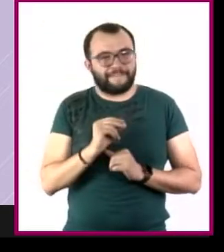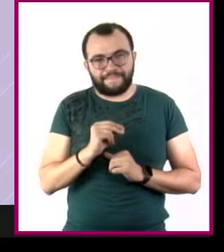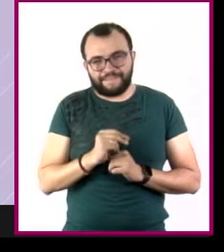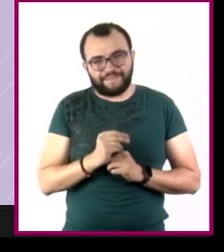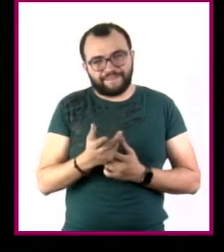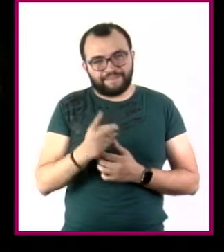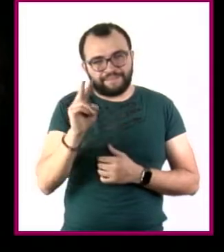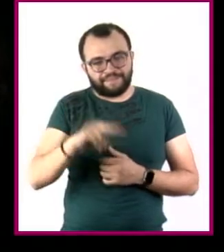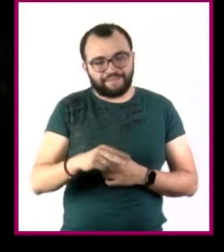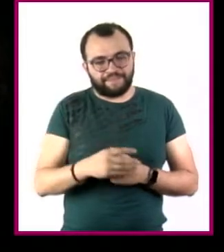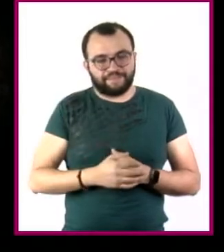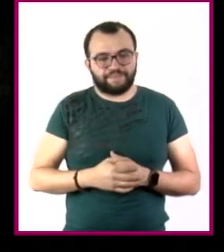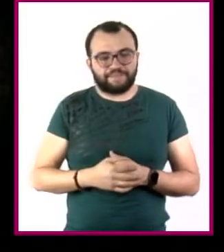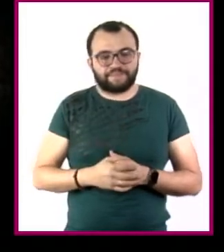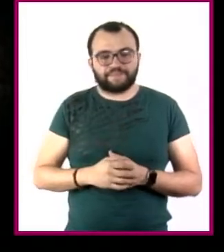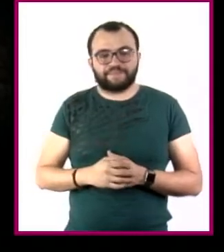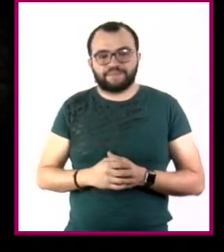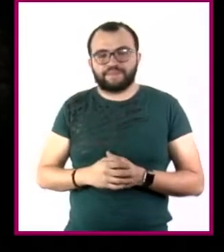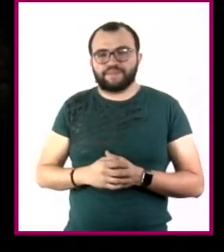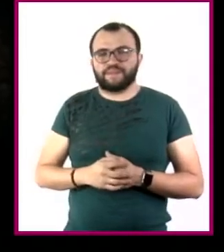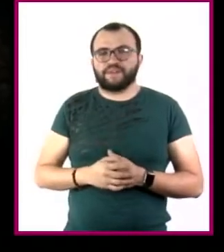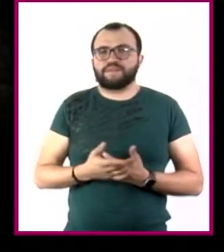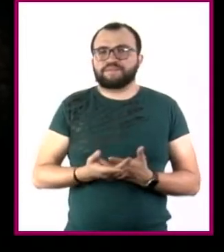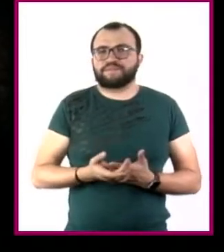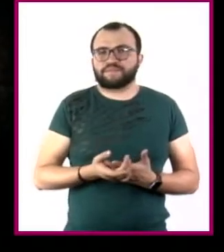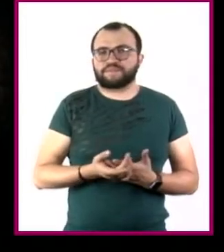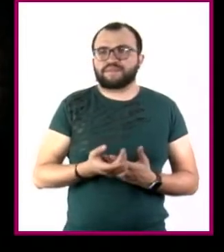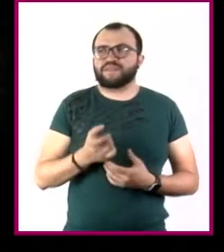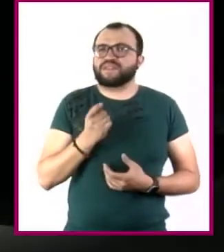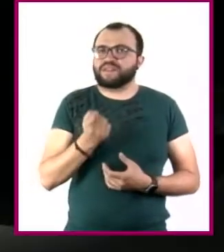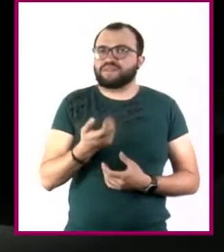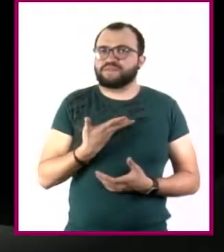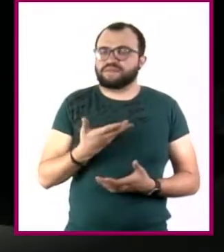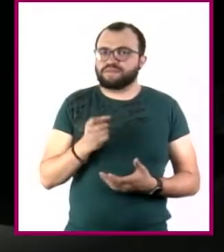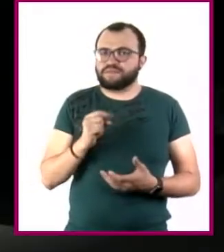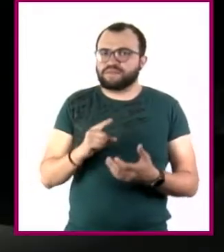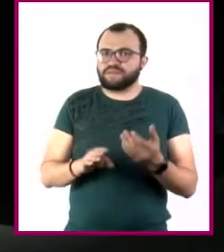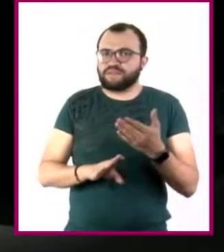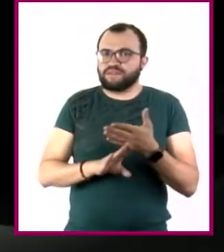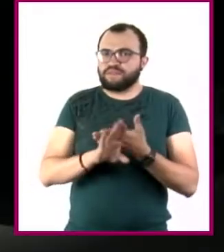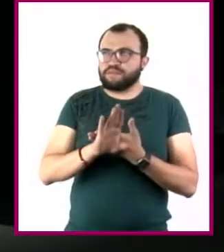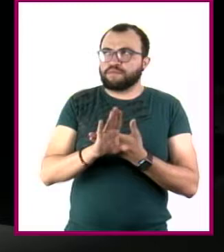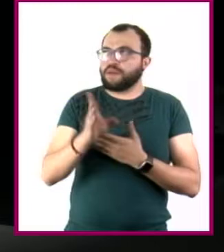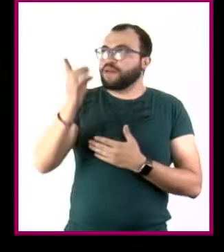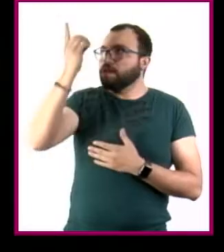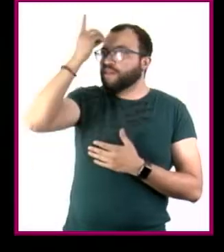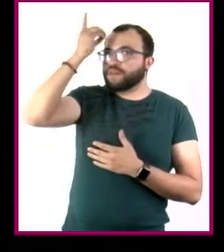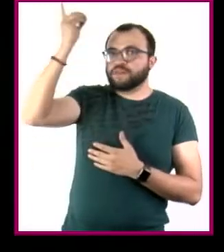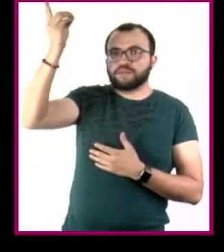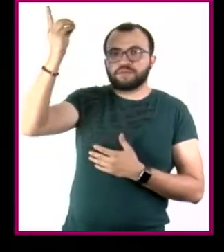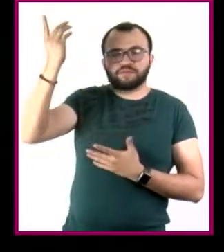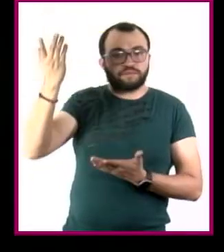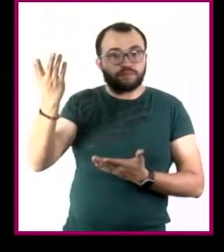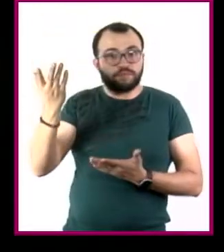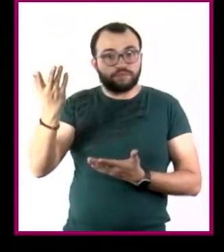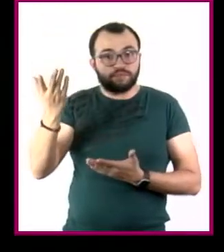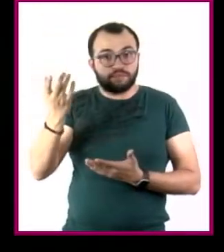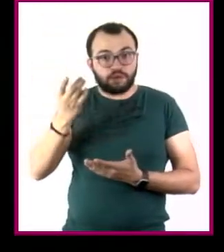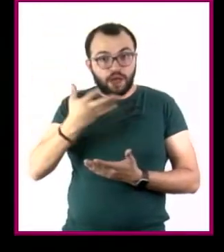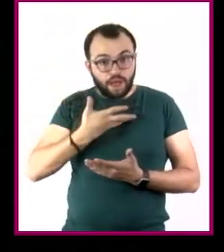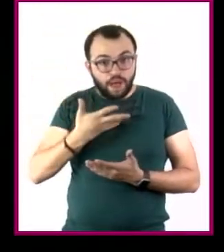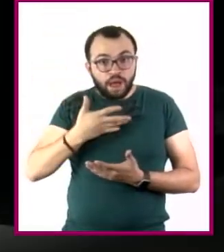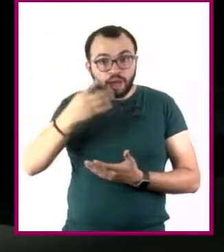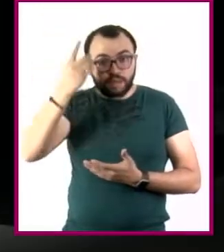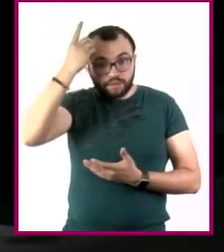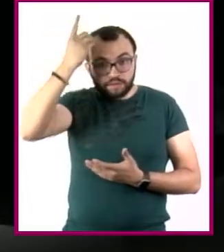¿verdad? ¿Y qué hay de las almas? ¿Y Dios? ¿Existe